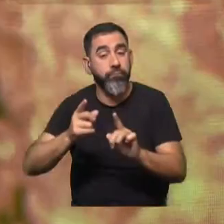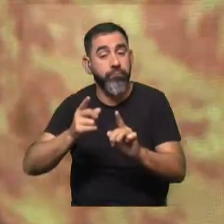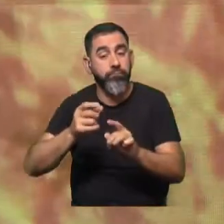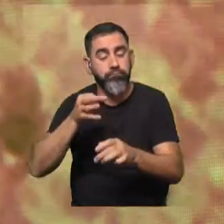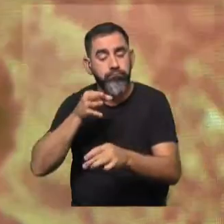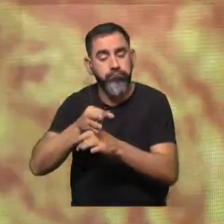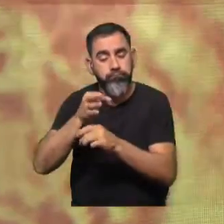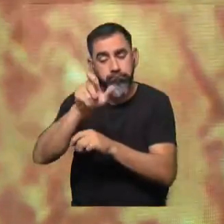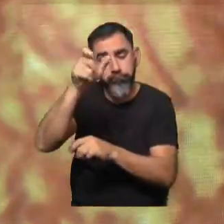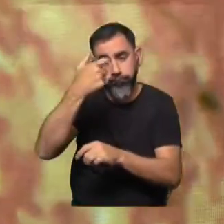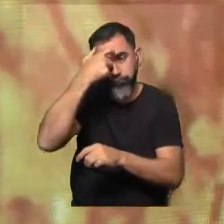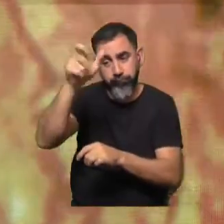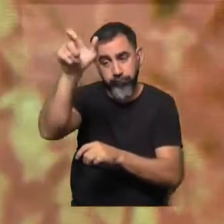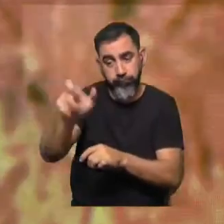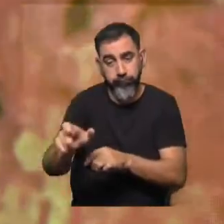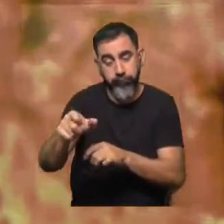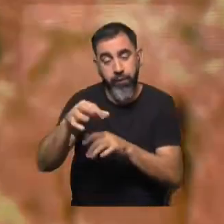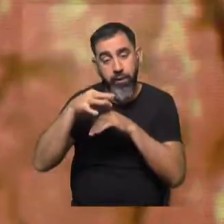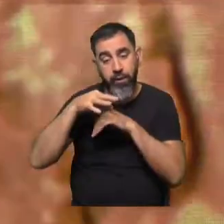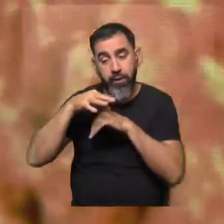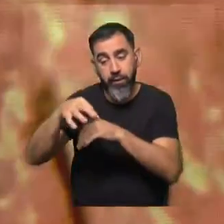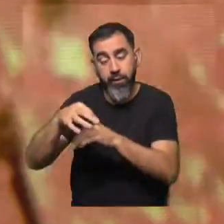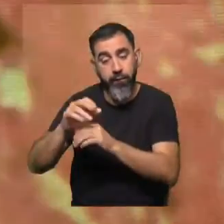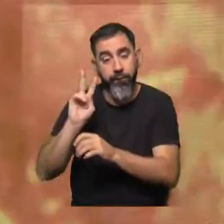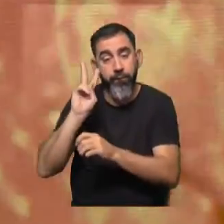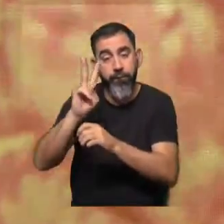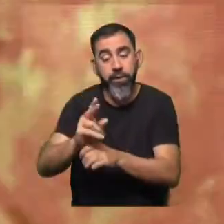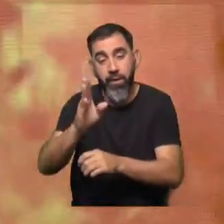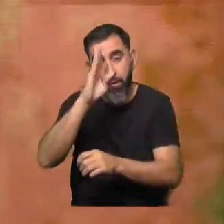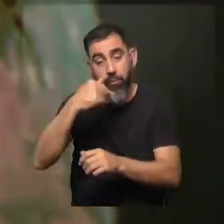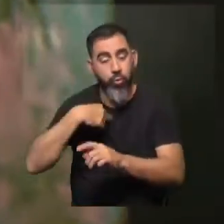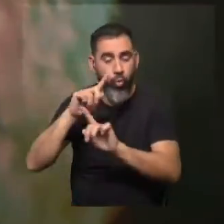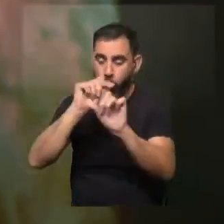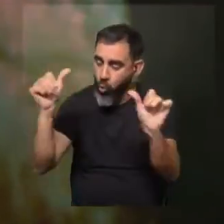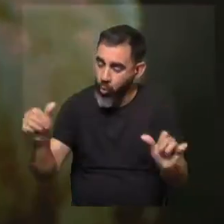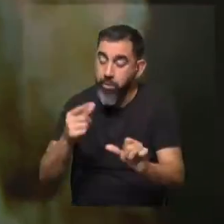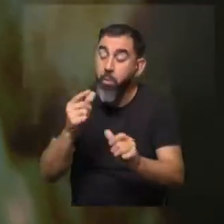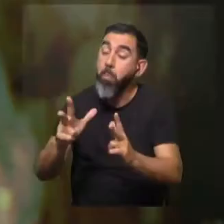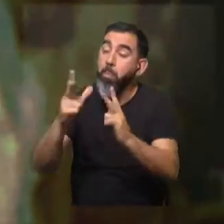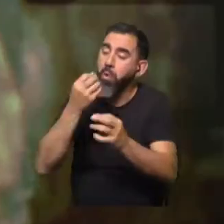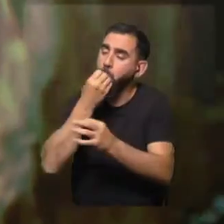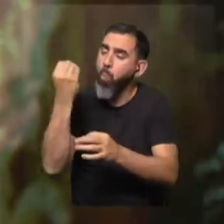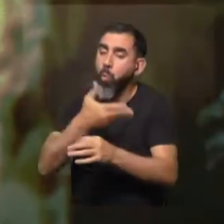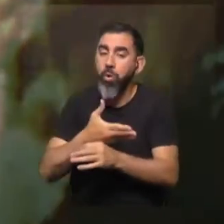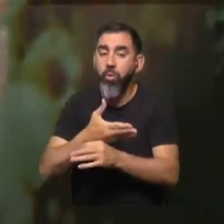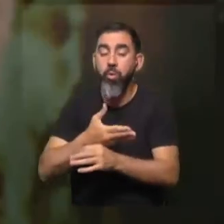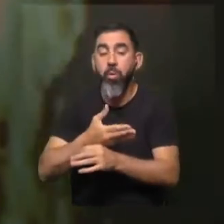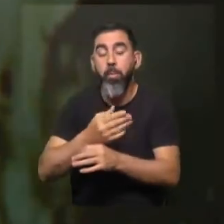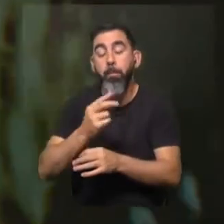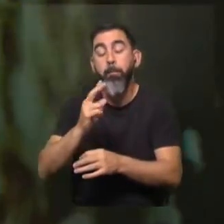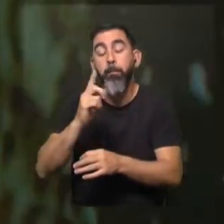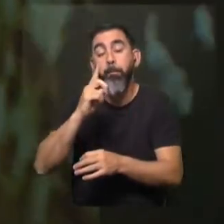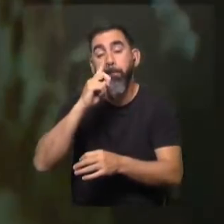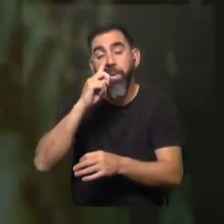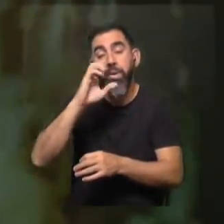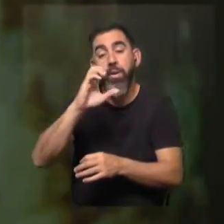capacitados por científicos quienes dan el recorrido, entonces realmente se aprende. Y no lo hice, pero me dijeron que es excelente también en la zona de Minas de Corrales,